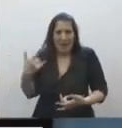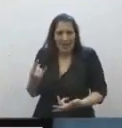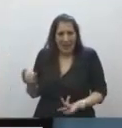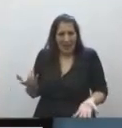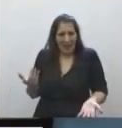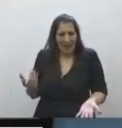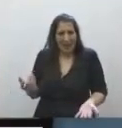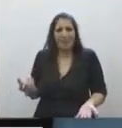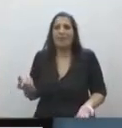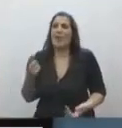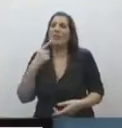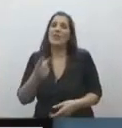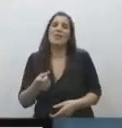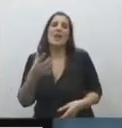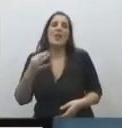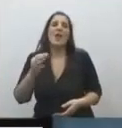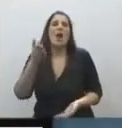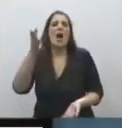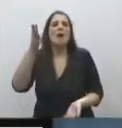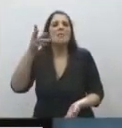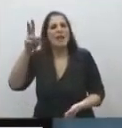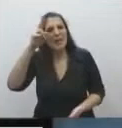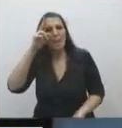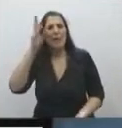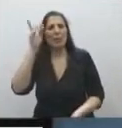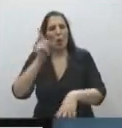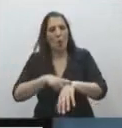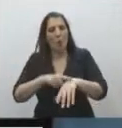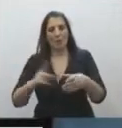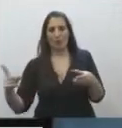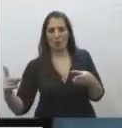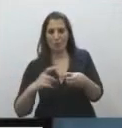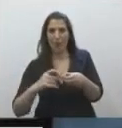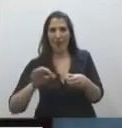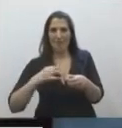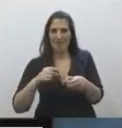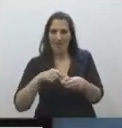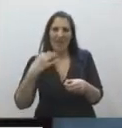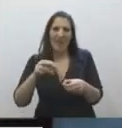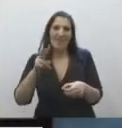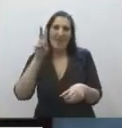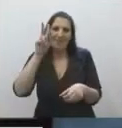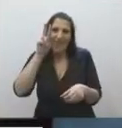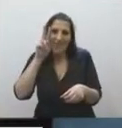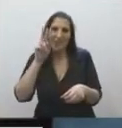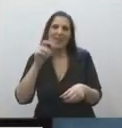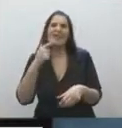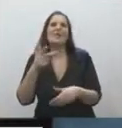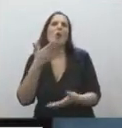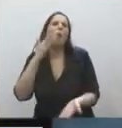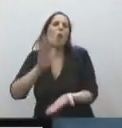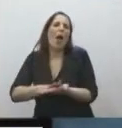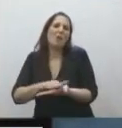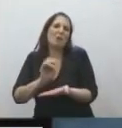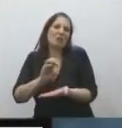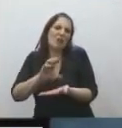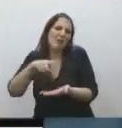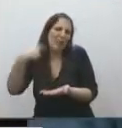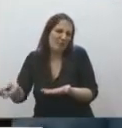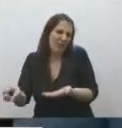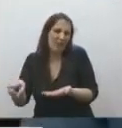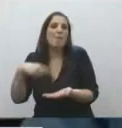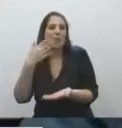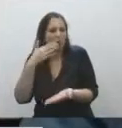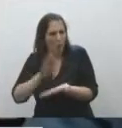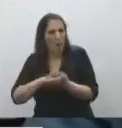país, 4 van al mercado financiero. Solamente uno al productivo. Entonces, ¿qué posibilidad podemos tener de crecimiento si conviene